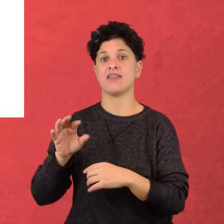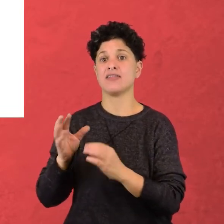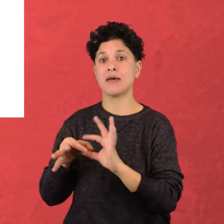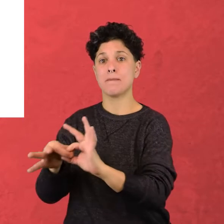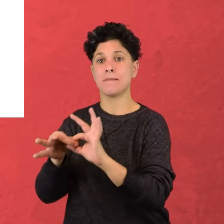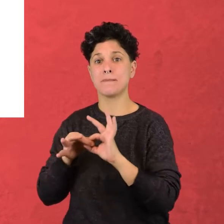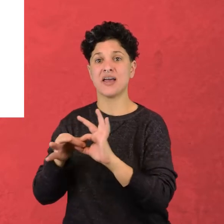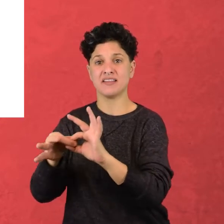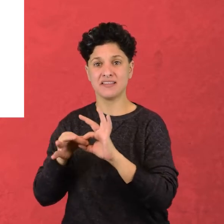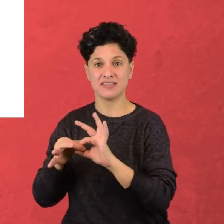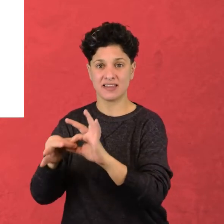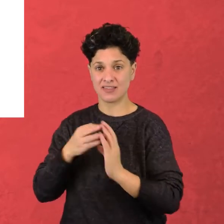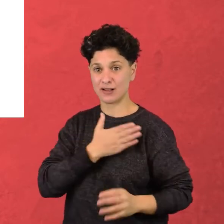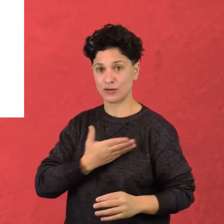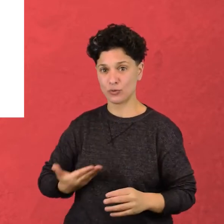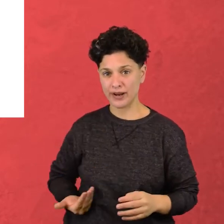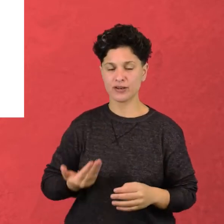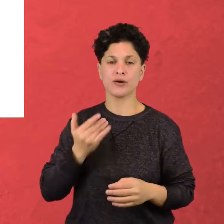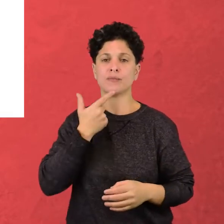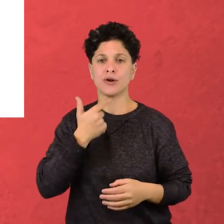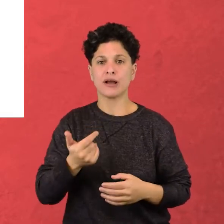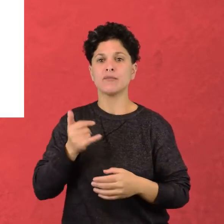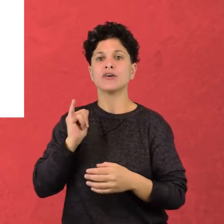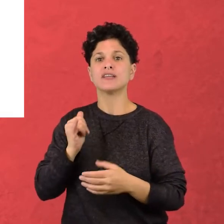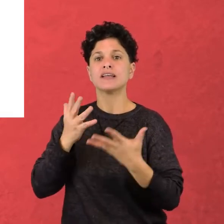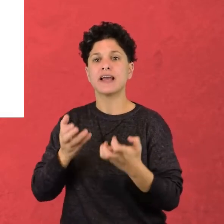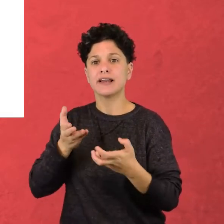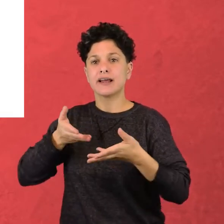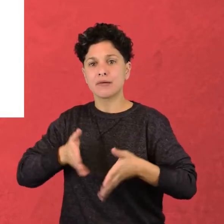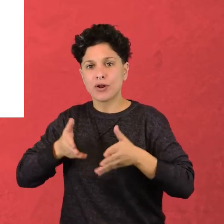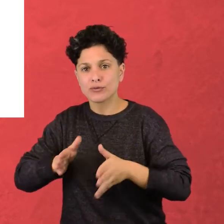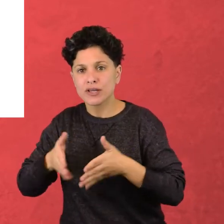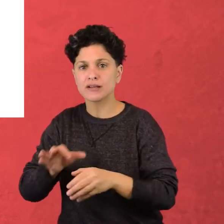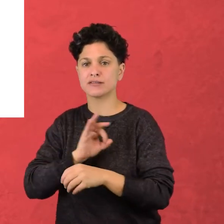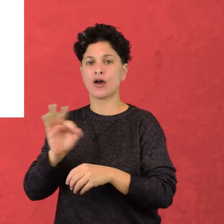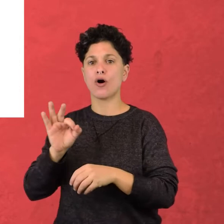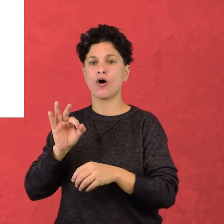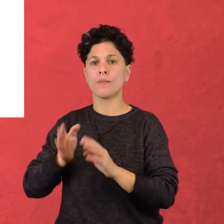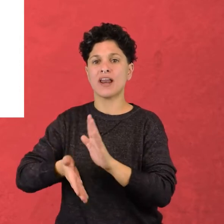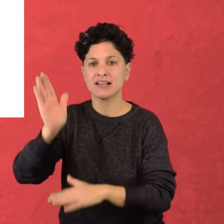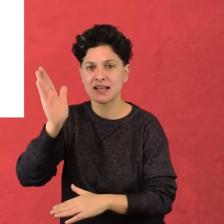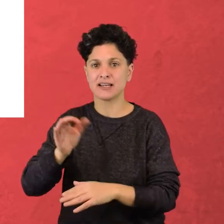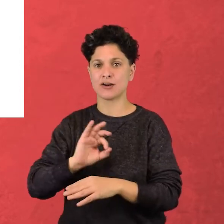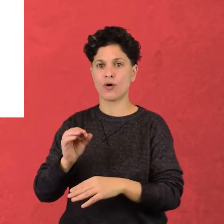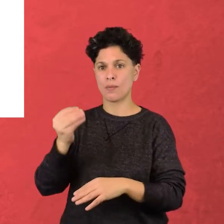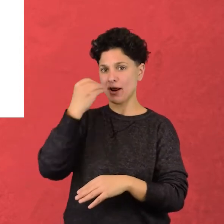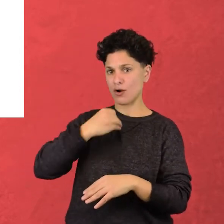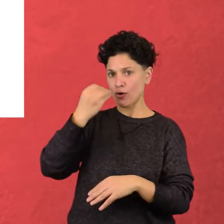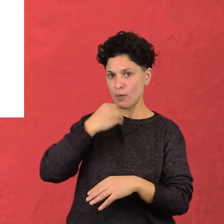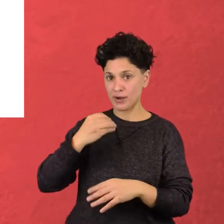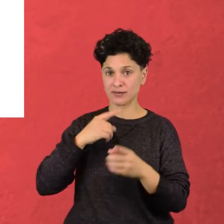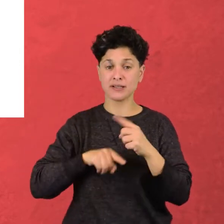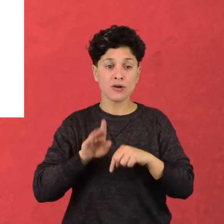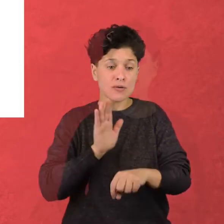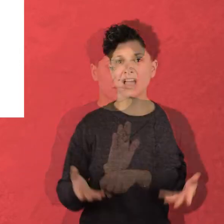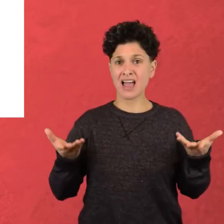el animal? Si se va a reproducir o no, si puede o no salir al exterior, todo eso. Y mucho